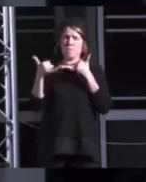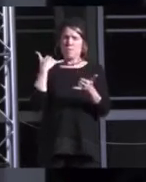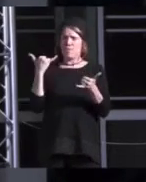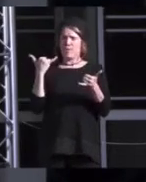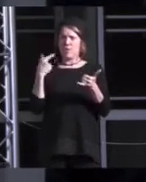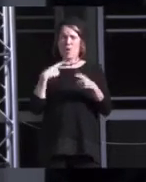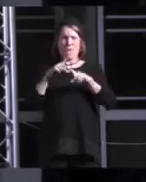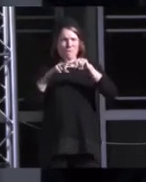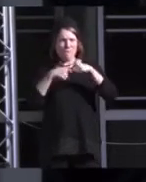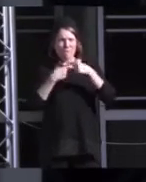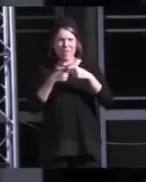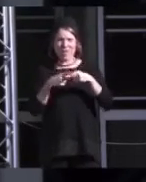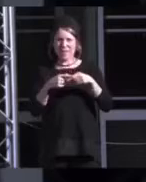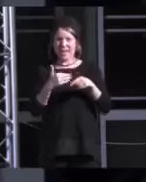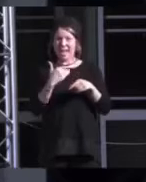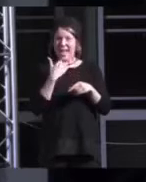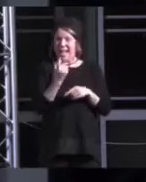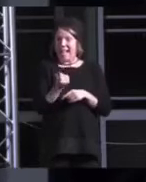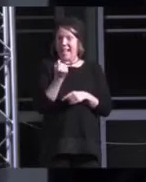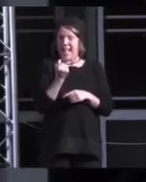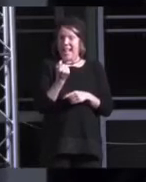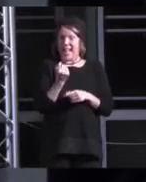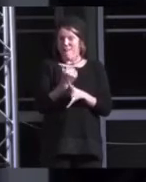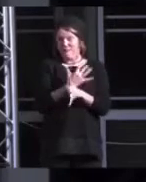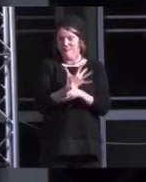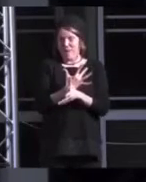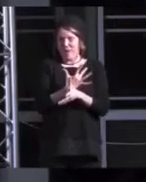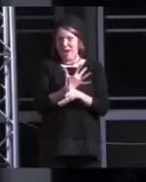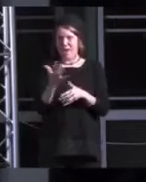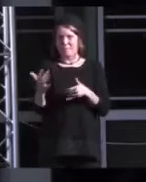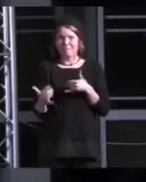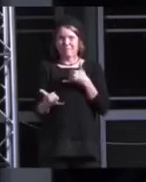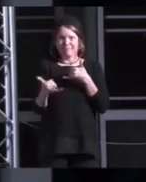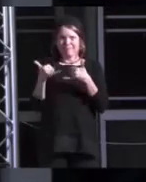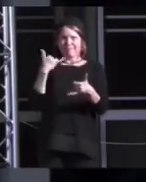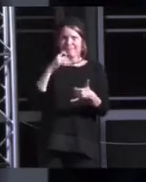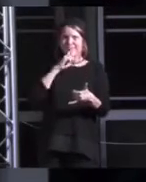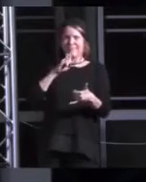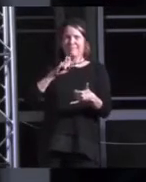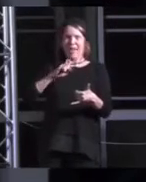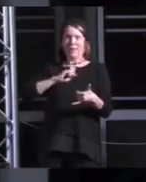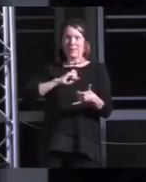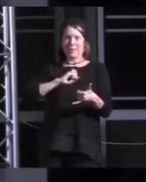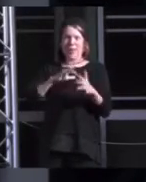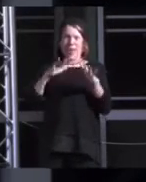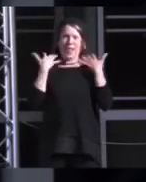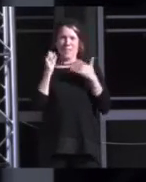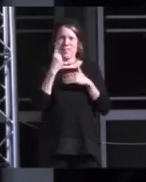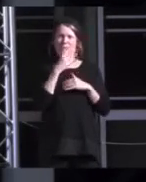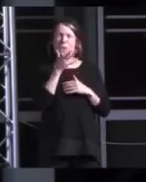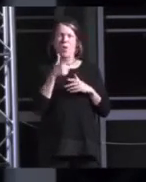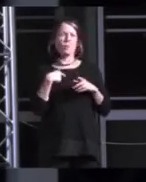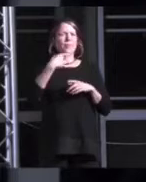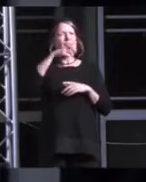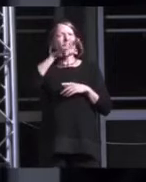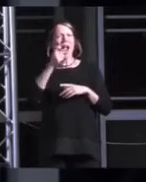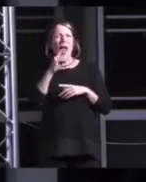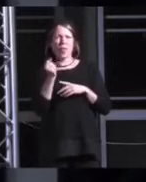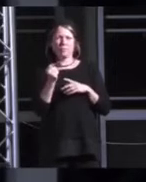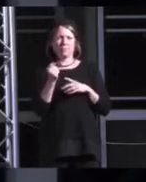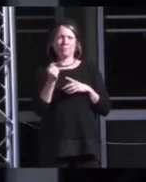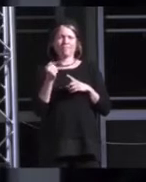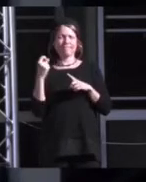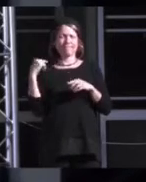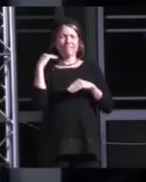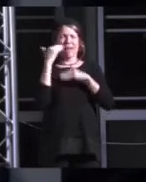yo con la familia a punto de entrar en los cacharritos y me diste una de las mayores alegrías que a uno se le puede dar. Porque Grada forma parte de mi carrera